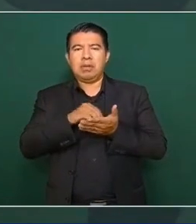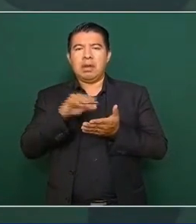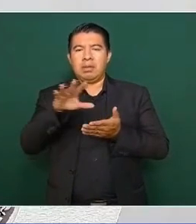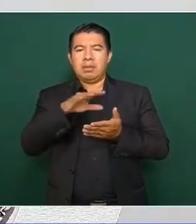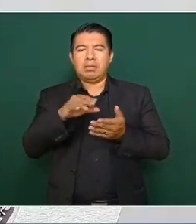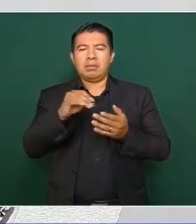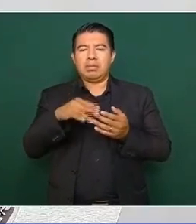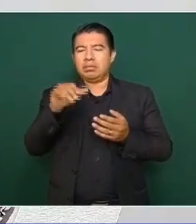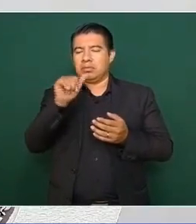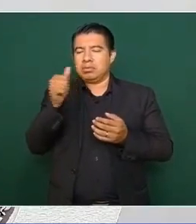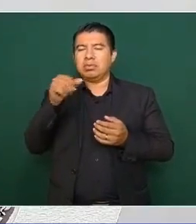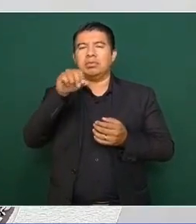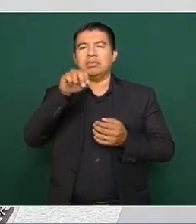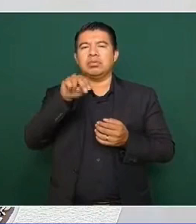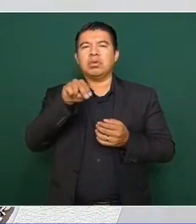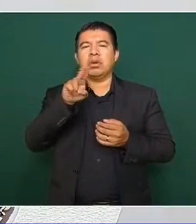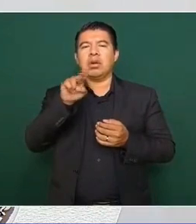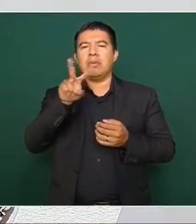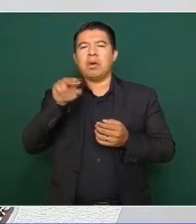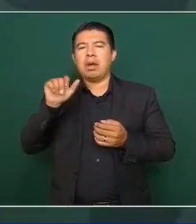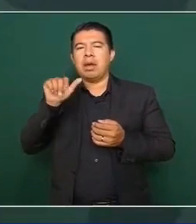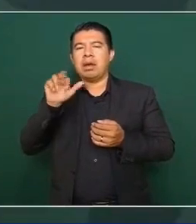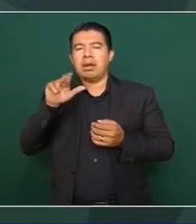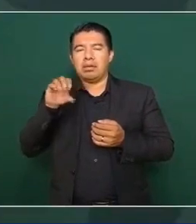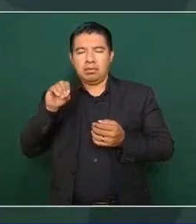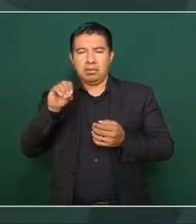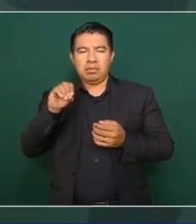Matamoros, a Nuevo Laredo, van a Ciudad Juárez,